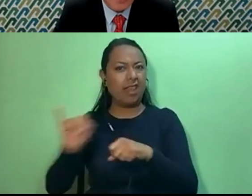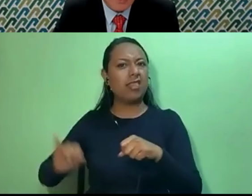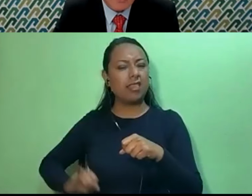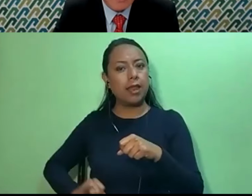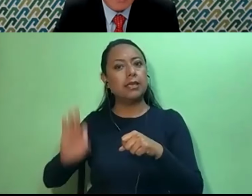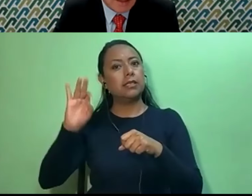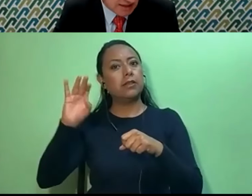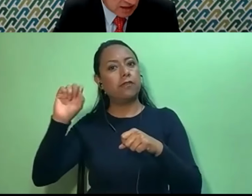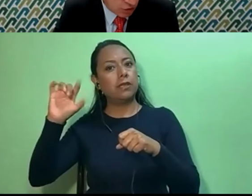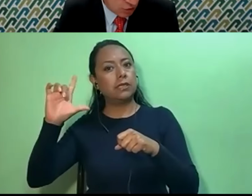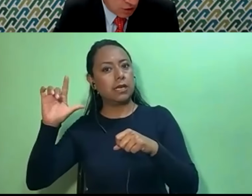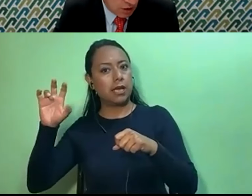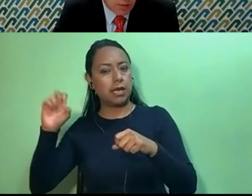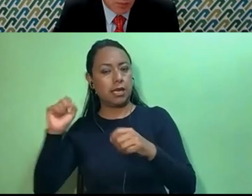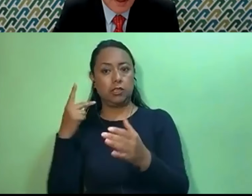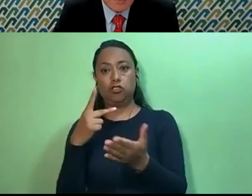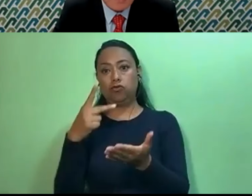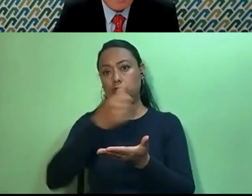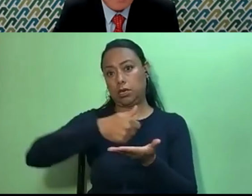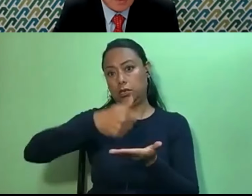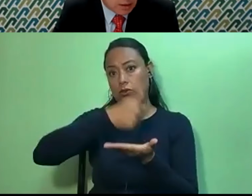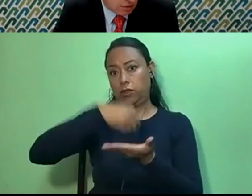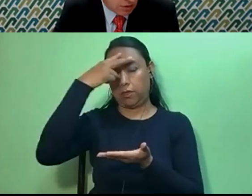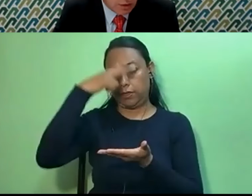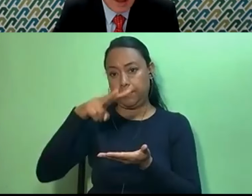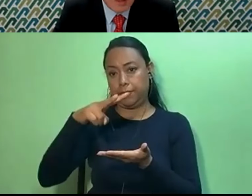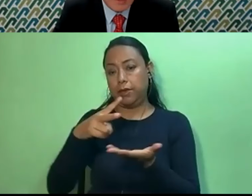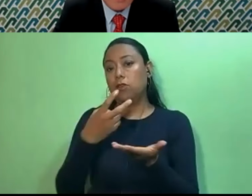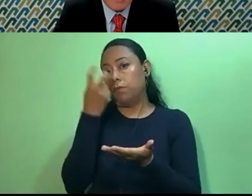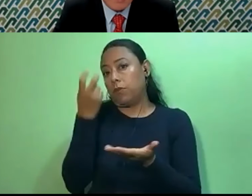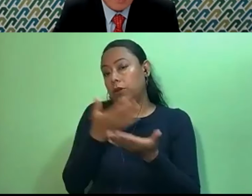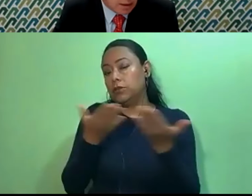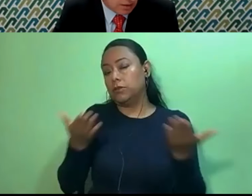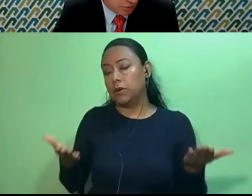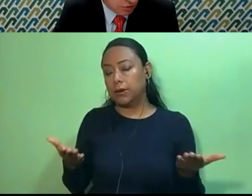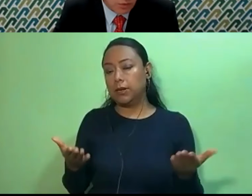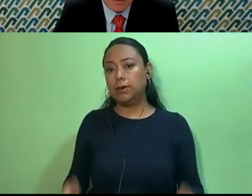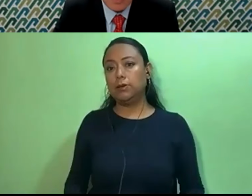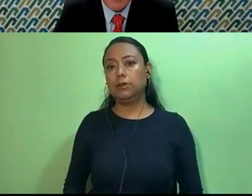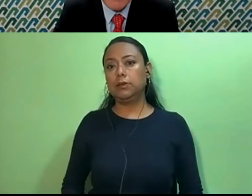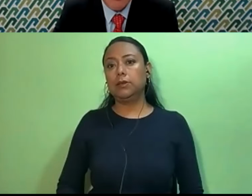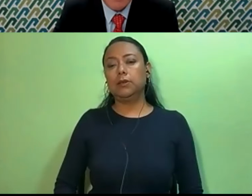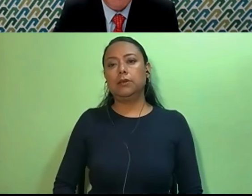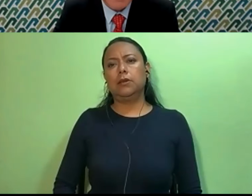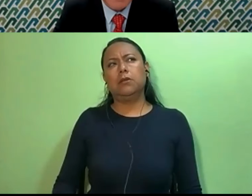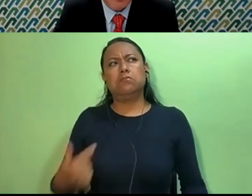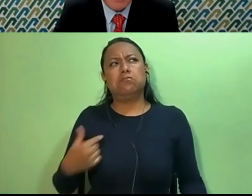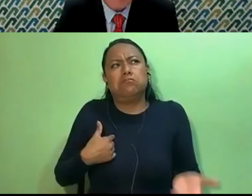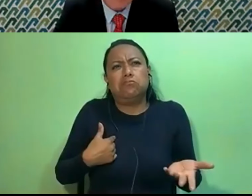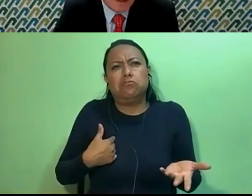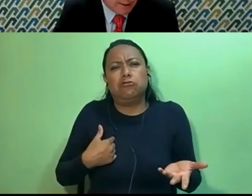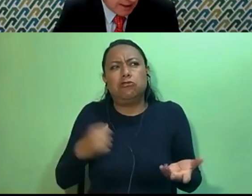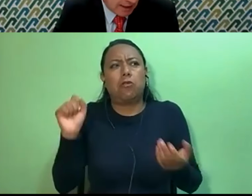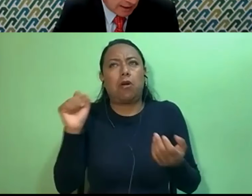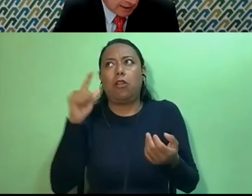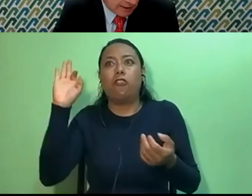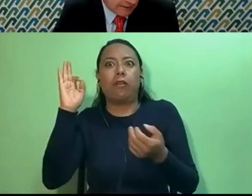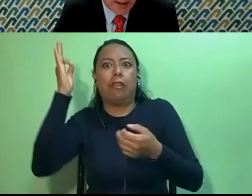la ciudad. Y en este sentido, pues lo que yo diría es que pues, yo no veo ningún castigo de la federación, es